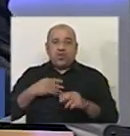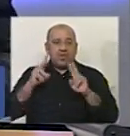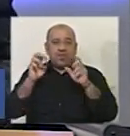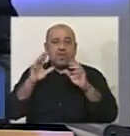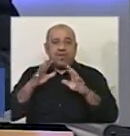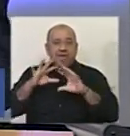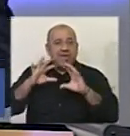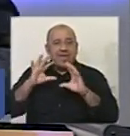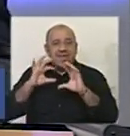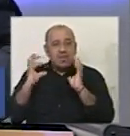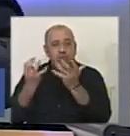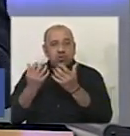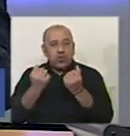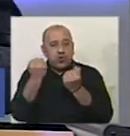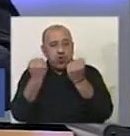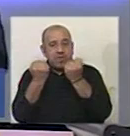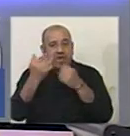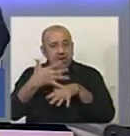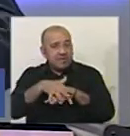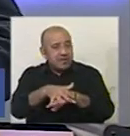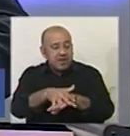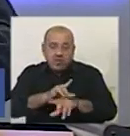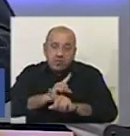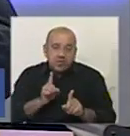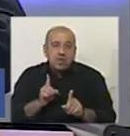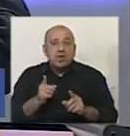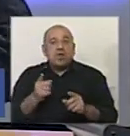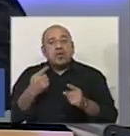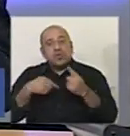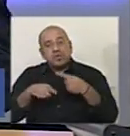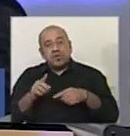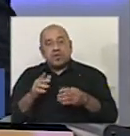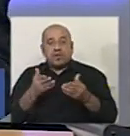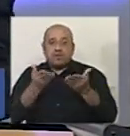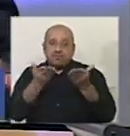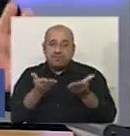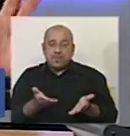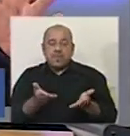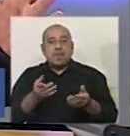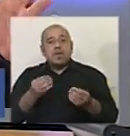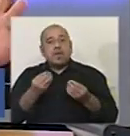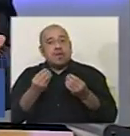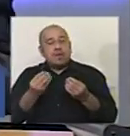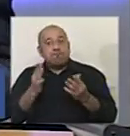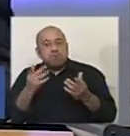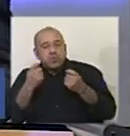y después estas élites metropolitanas desconectadas de eso, de alguna manera se